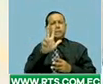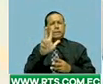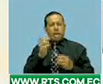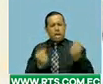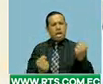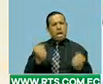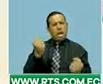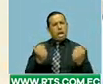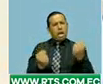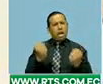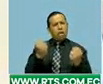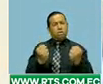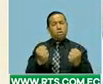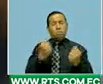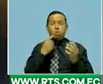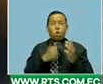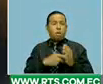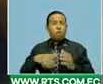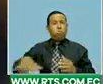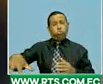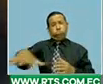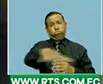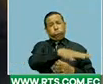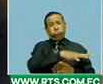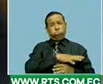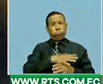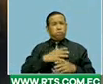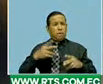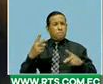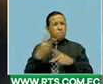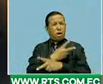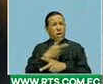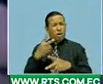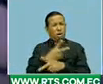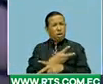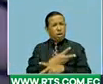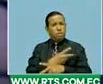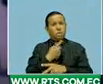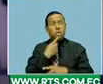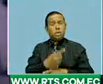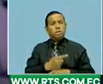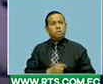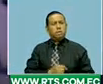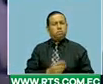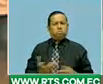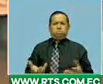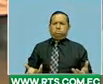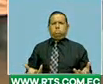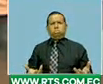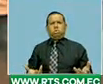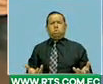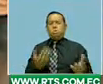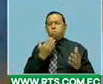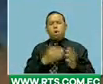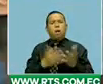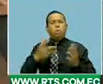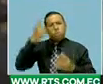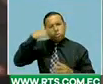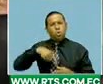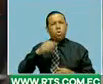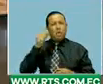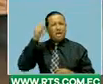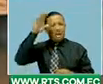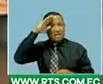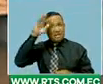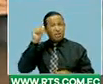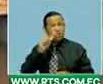policía dice que son crónicos. Pero es imposible que un metropolitano se baje de la camioneta a tratar de salvar a una mujer que está